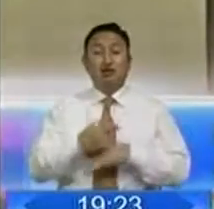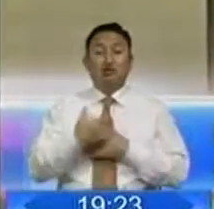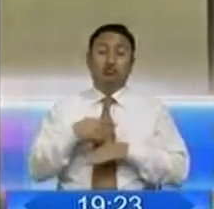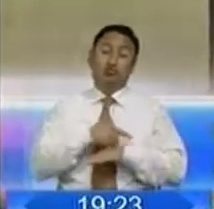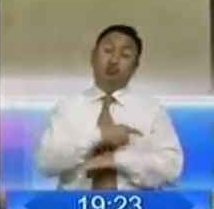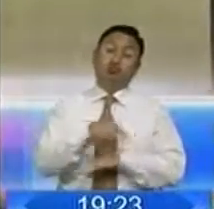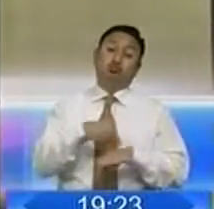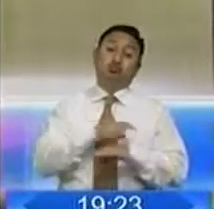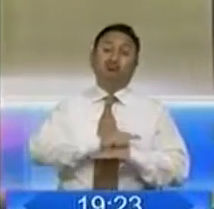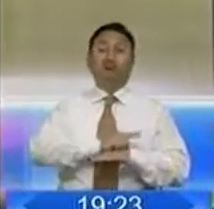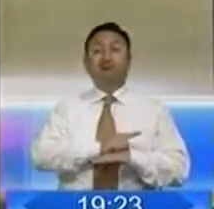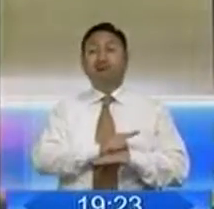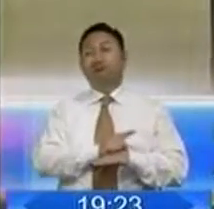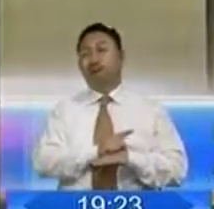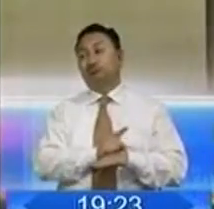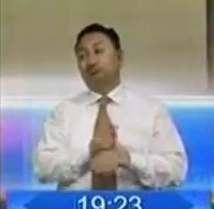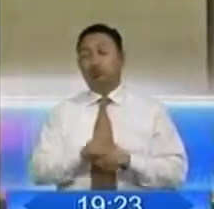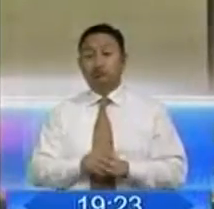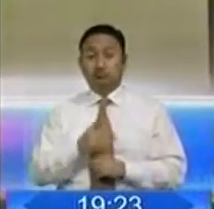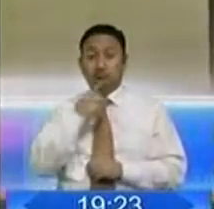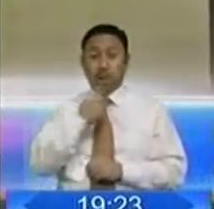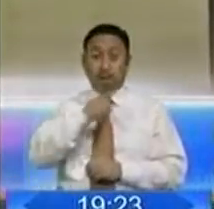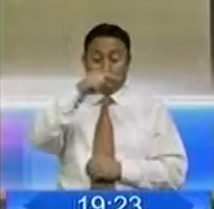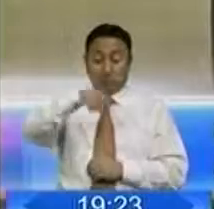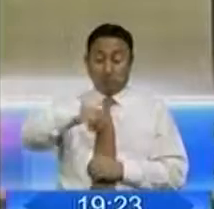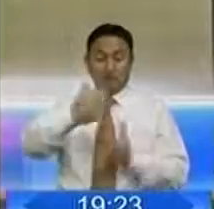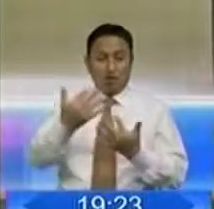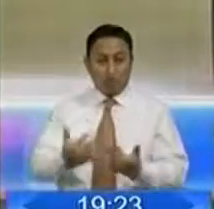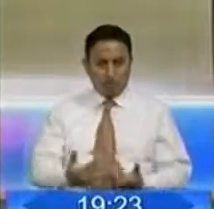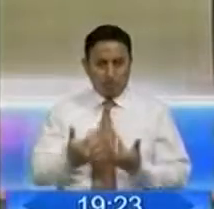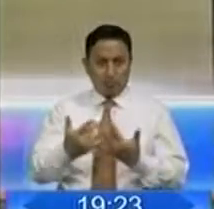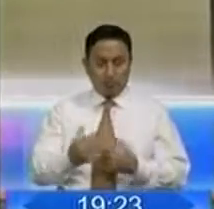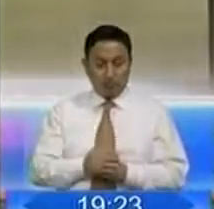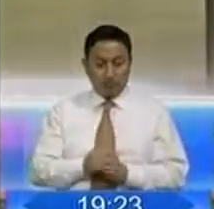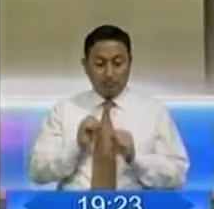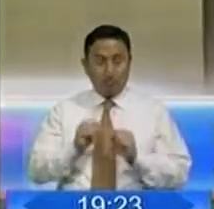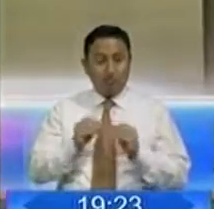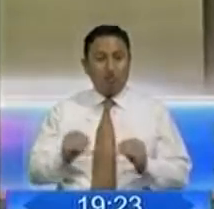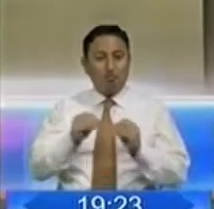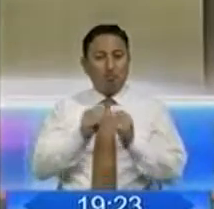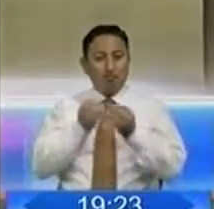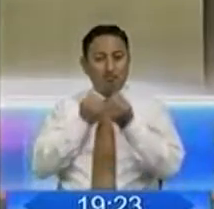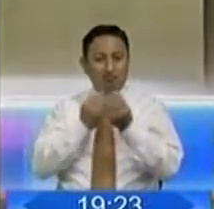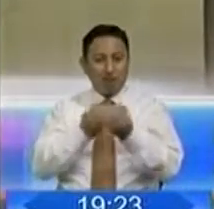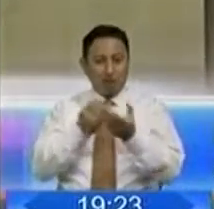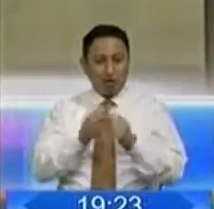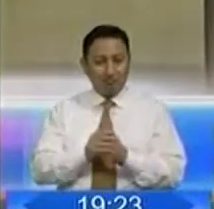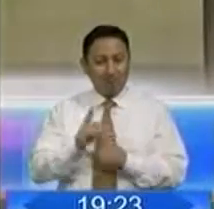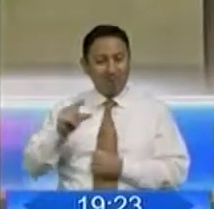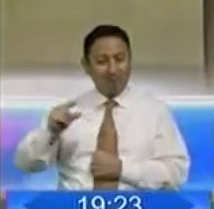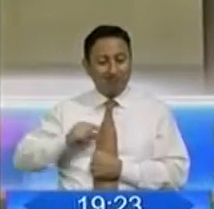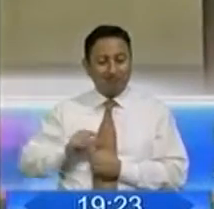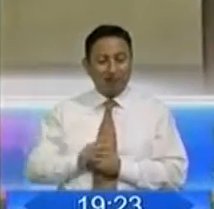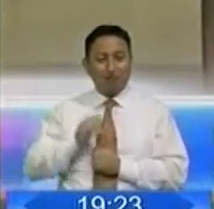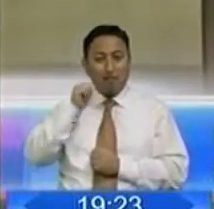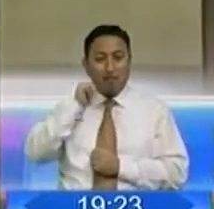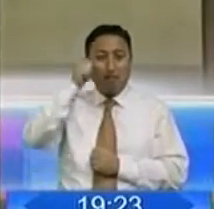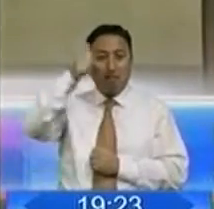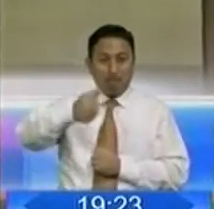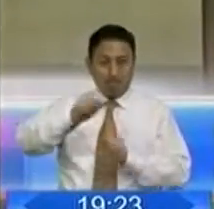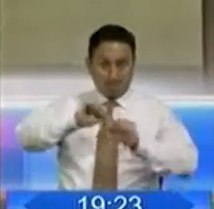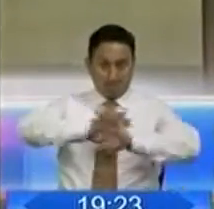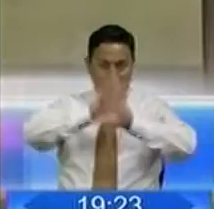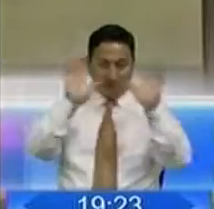Palacio Legislativo. Como decíamos, nosotros estaremos atentos y les llevaremos más información y detallada información en nuestras siguientes